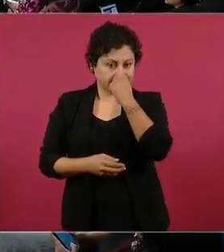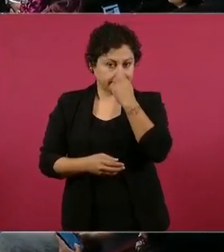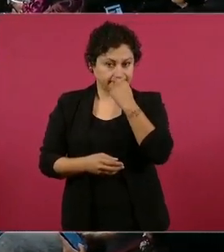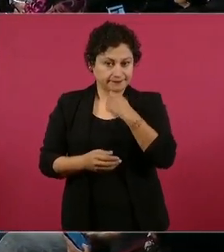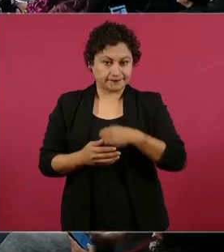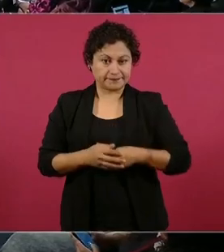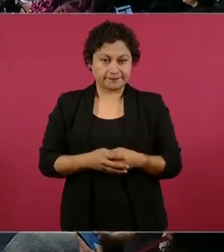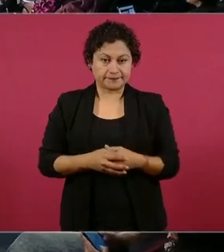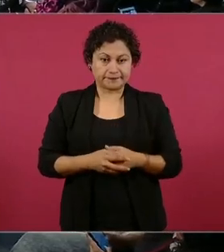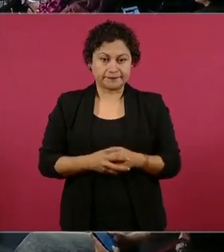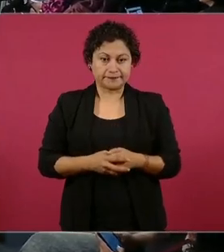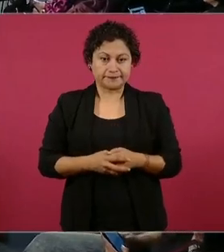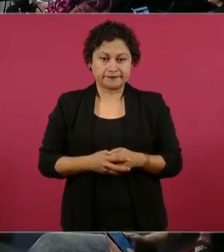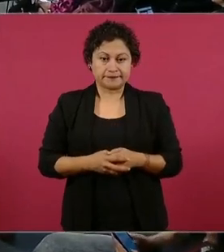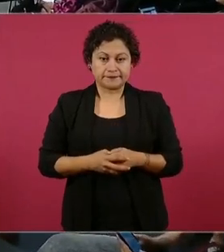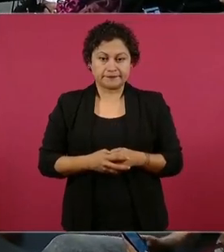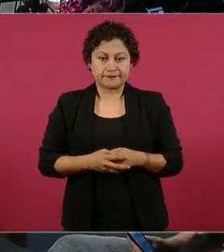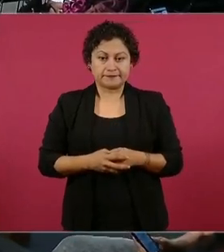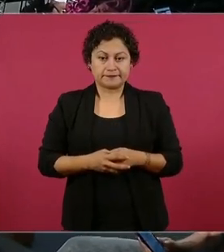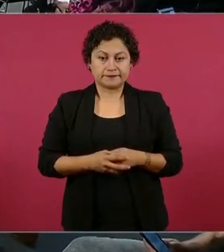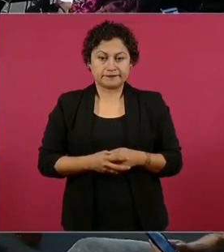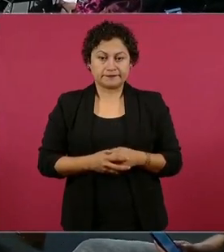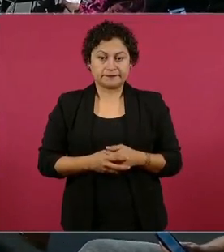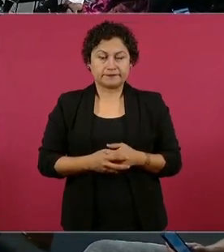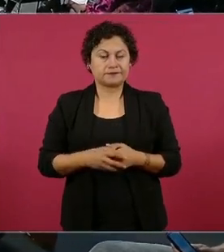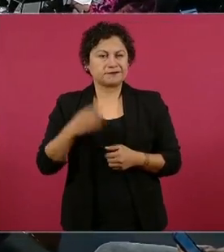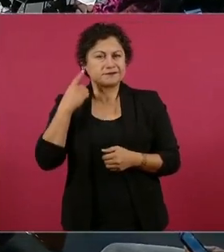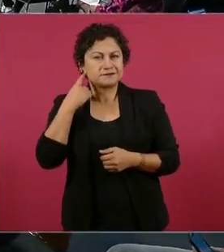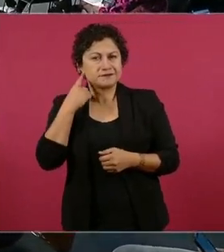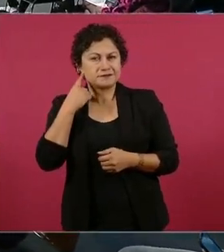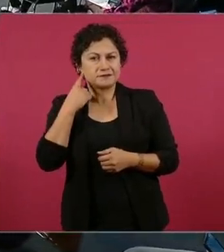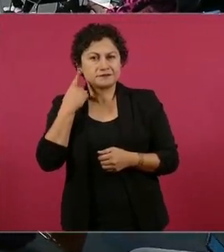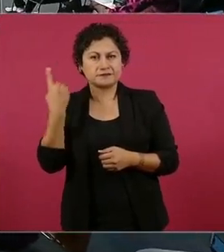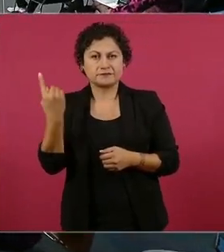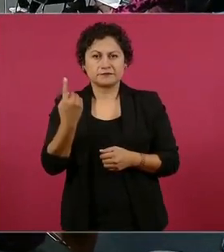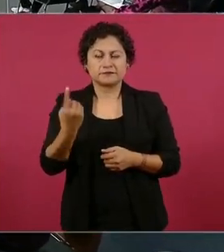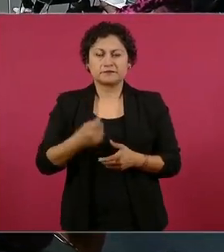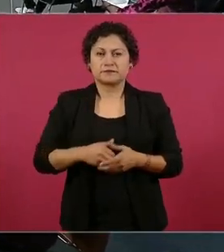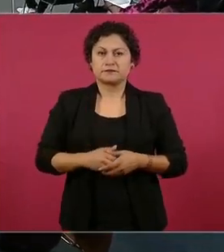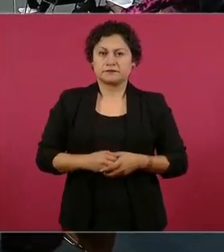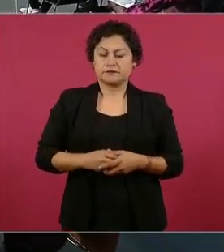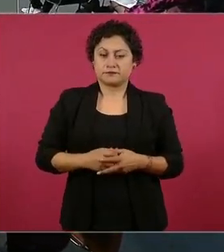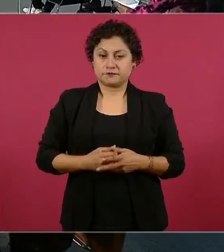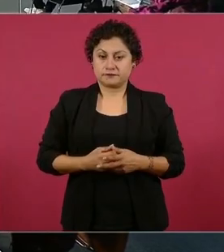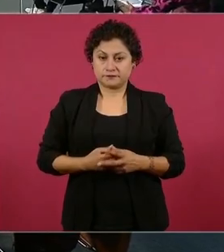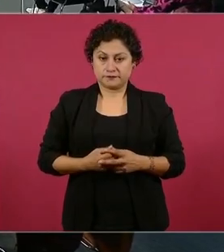Presidente, ¿qué le ha parecido la cosecha de medallas? ¿La qué? La cosecha de medallas.